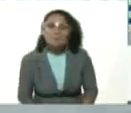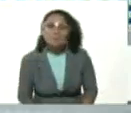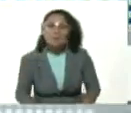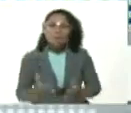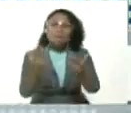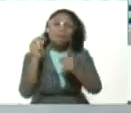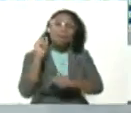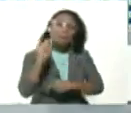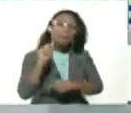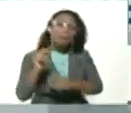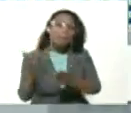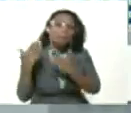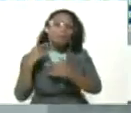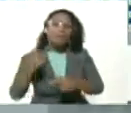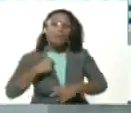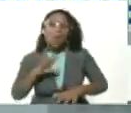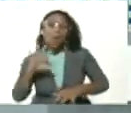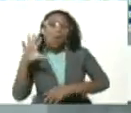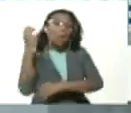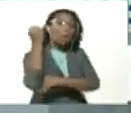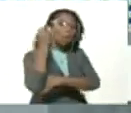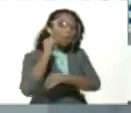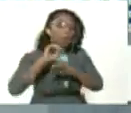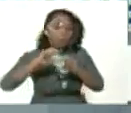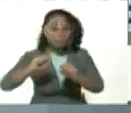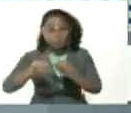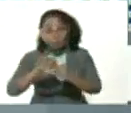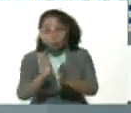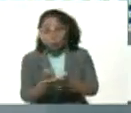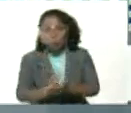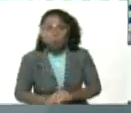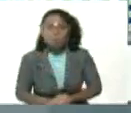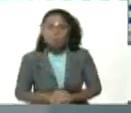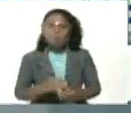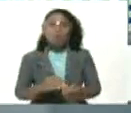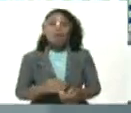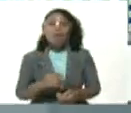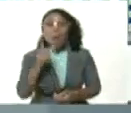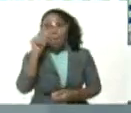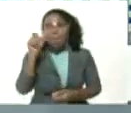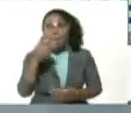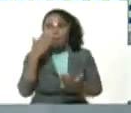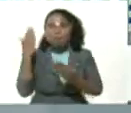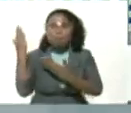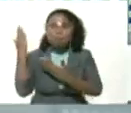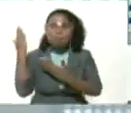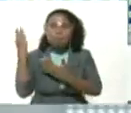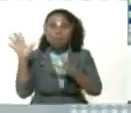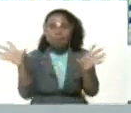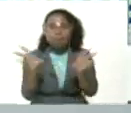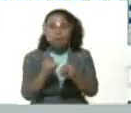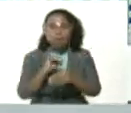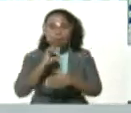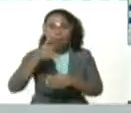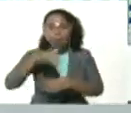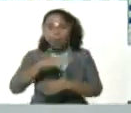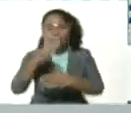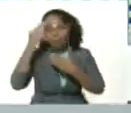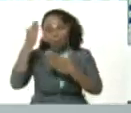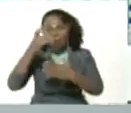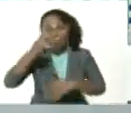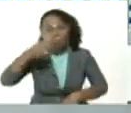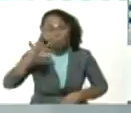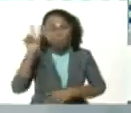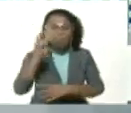de apoyo y conquistaré el mundo. Ajá, conquistemos el mundo. La artillería, dale un resumen a nuestro pueblo, un buen balance. Bueno, saludo a todo el pueblo